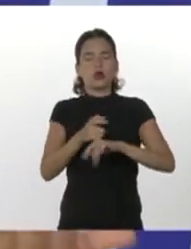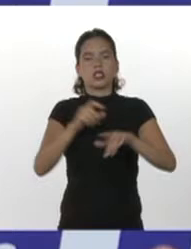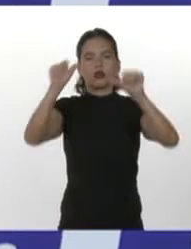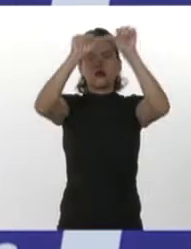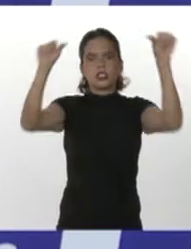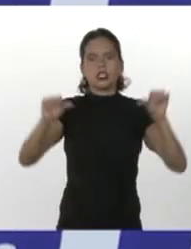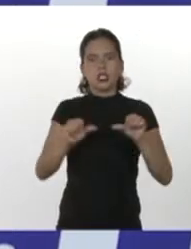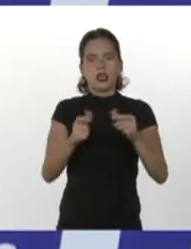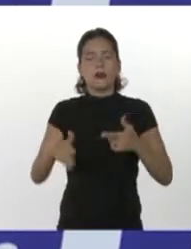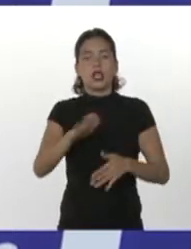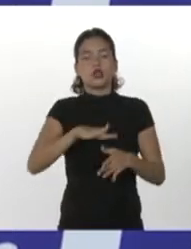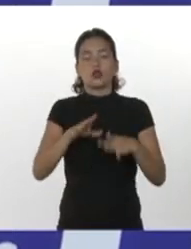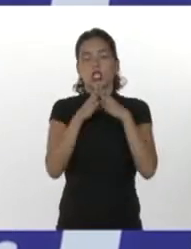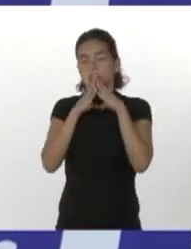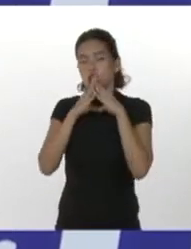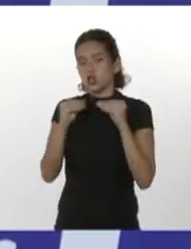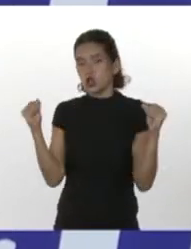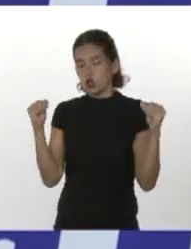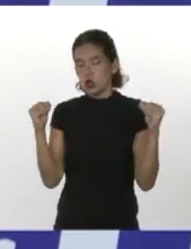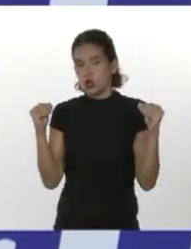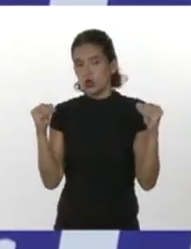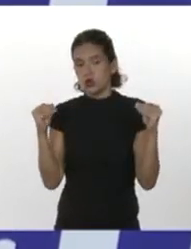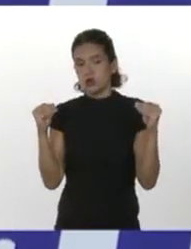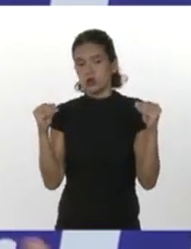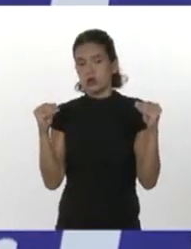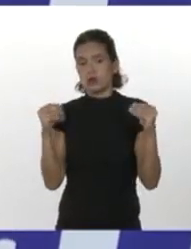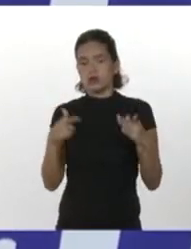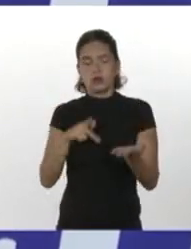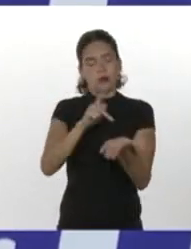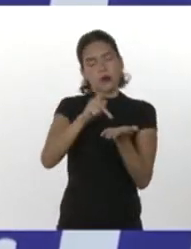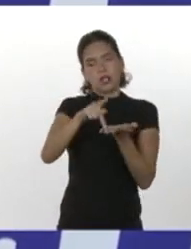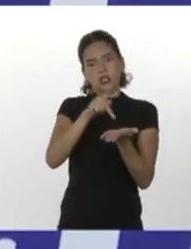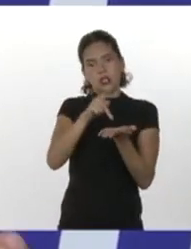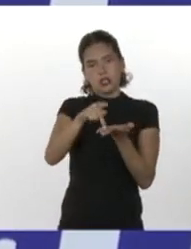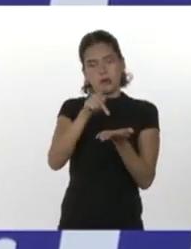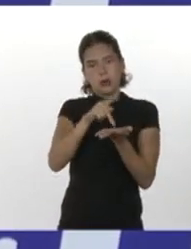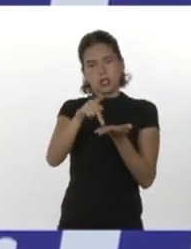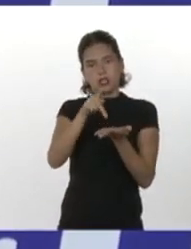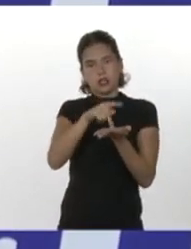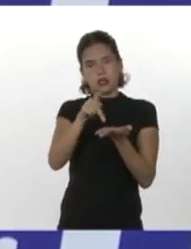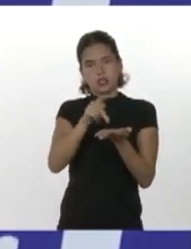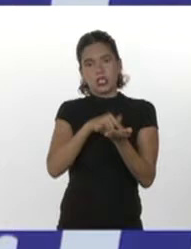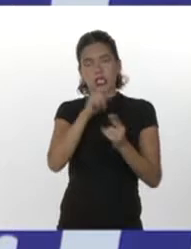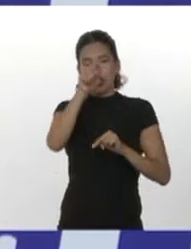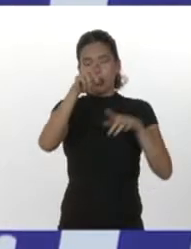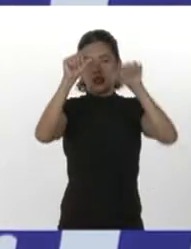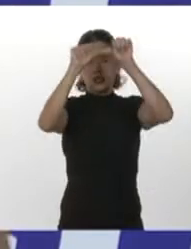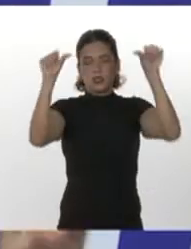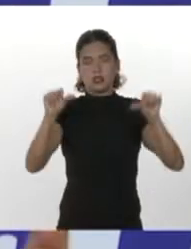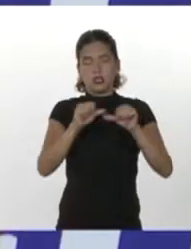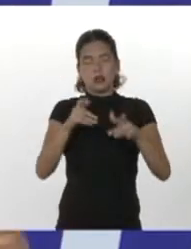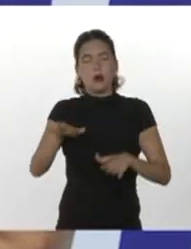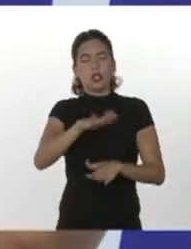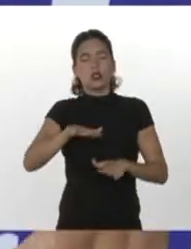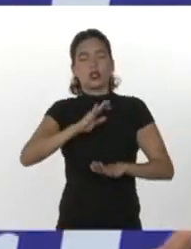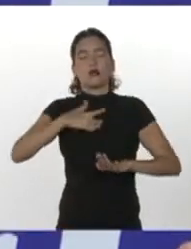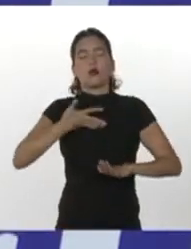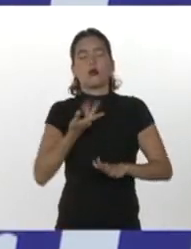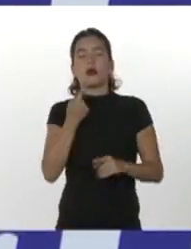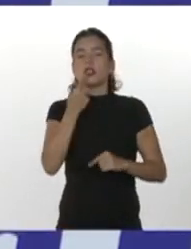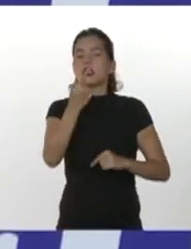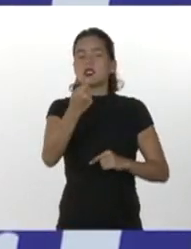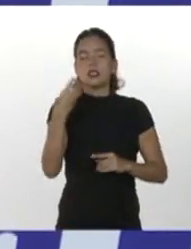sistema donde todos somos partícipes de ese sistema, donde podemos